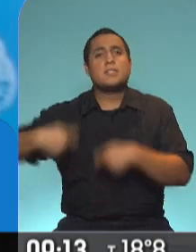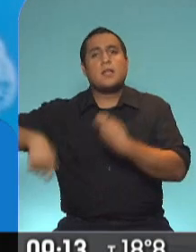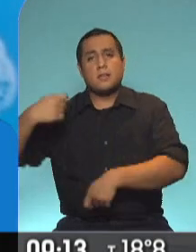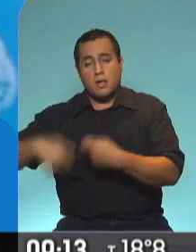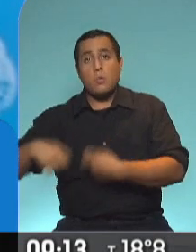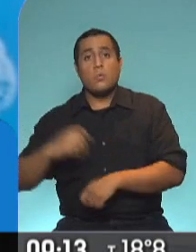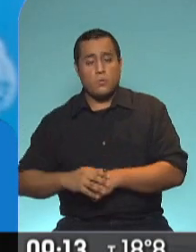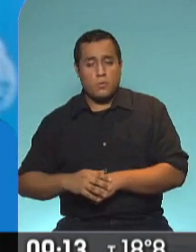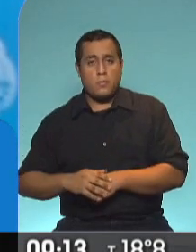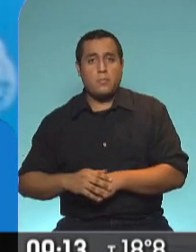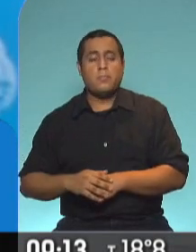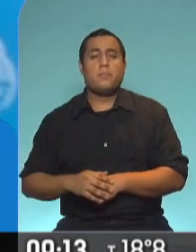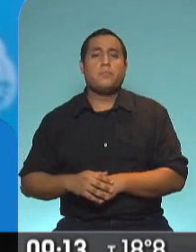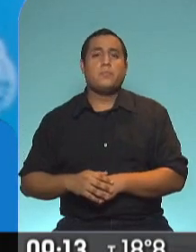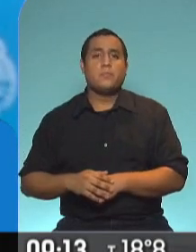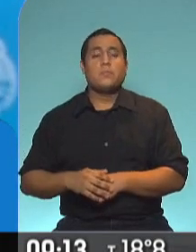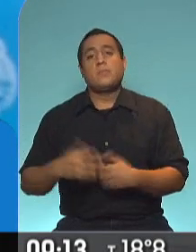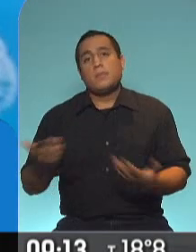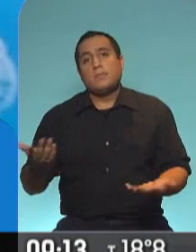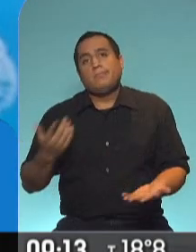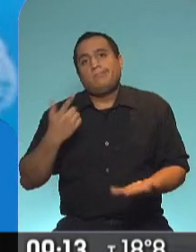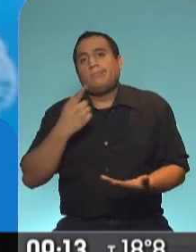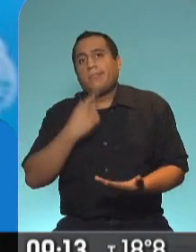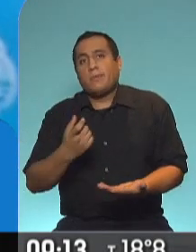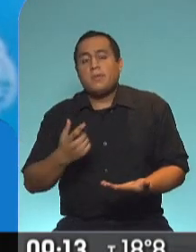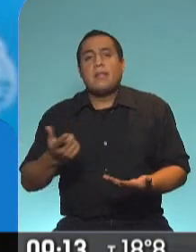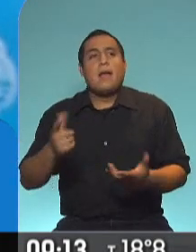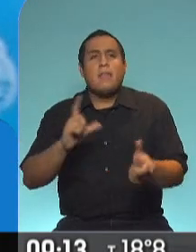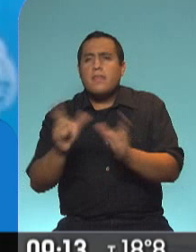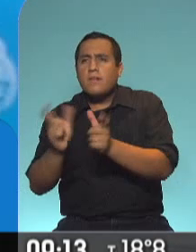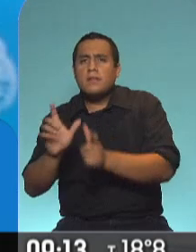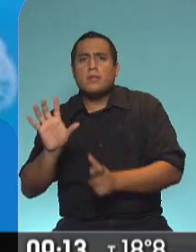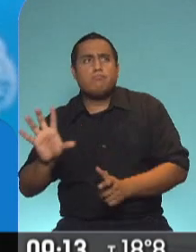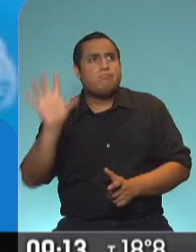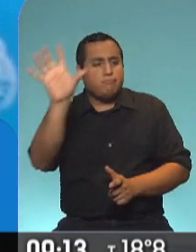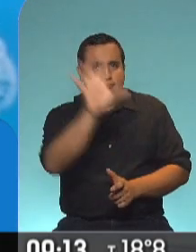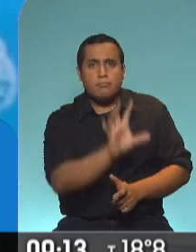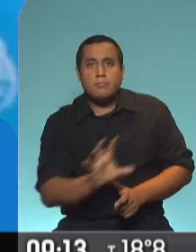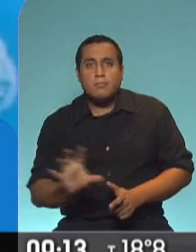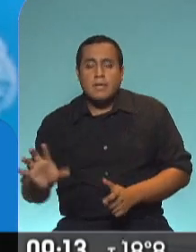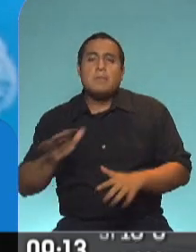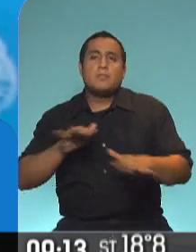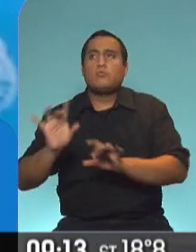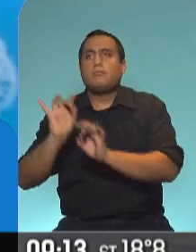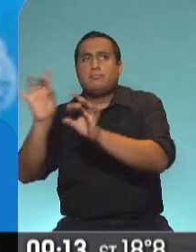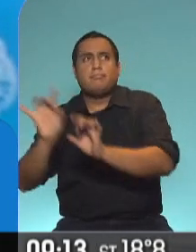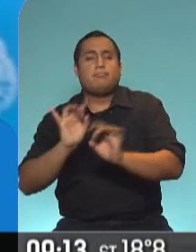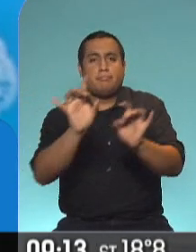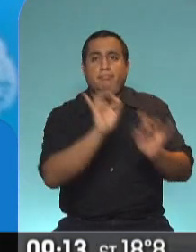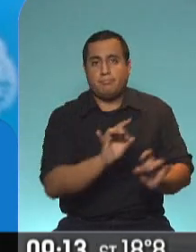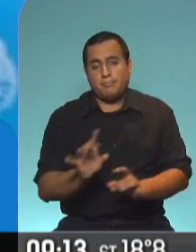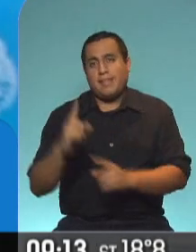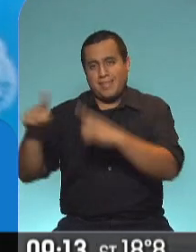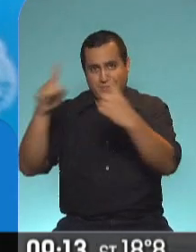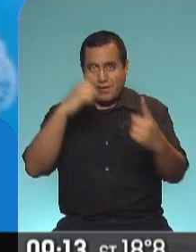y esto muestra nuevamente la diferencia geográfica en relación a la situación epidemiológica y la importancia que